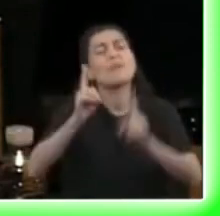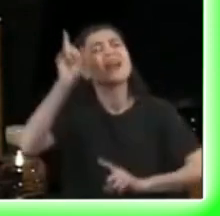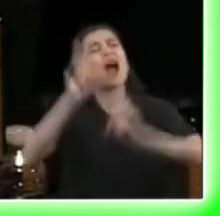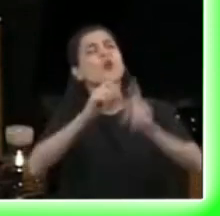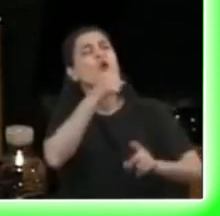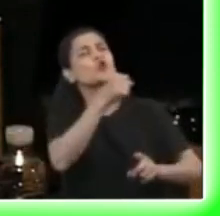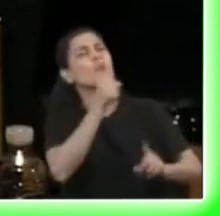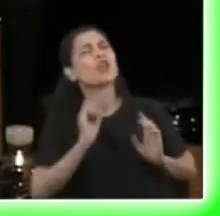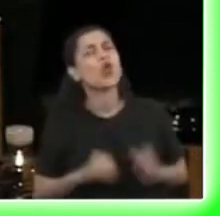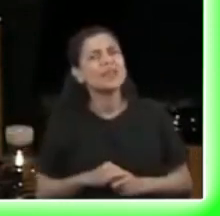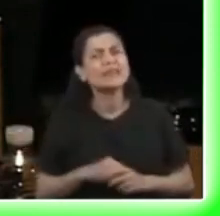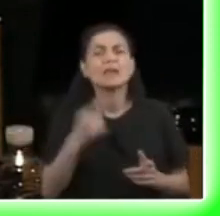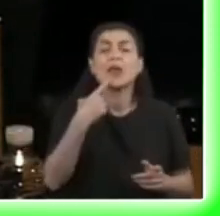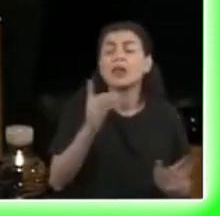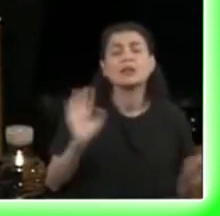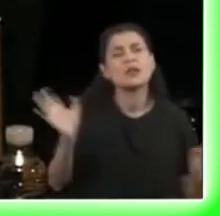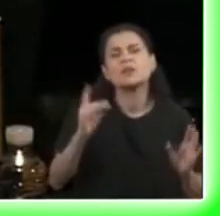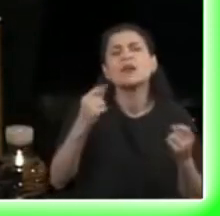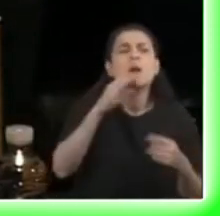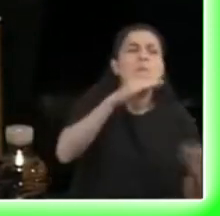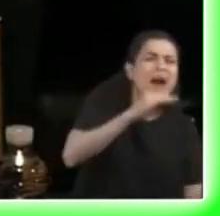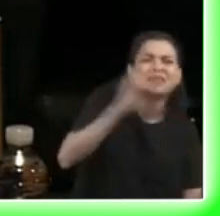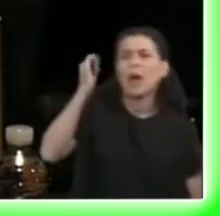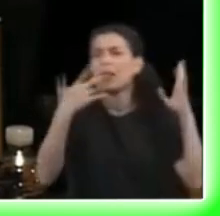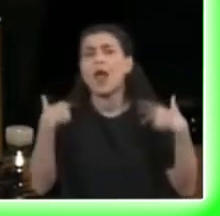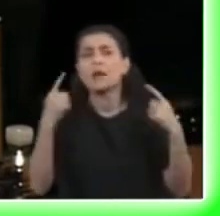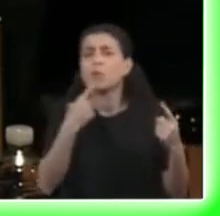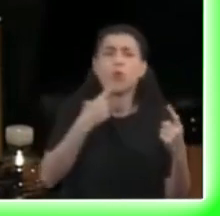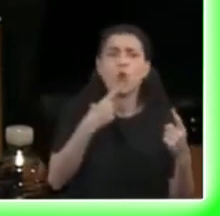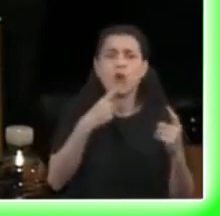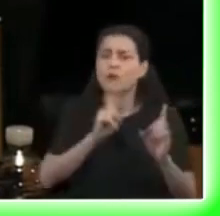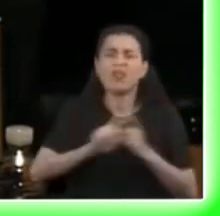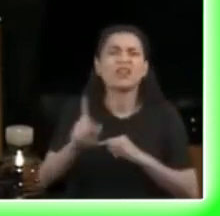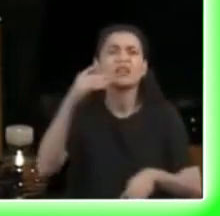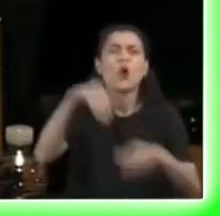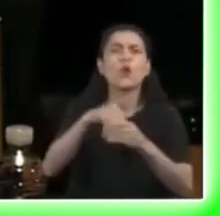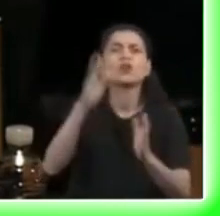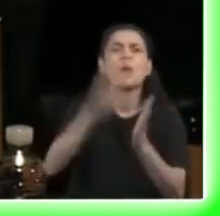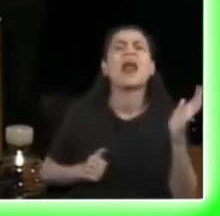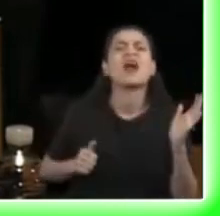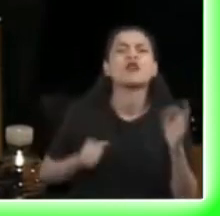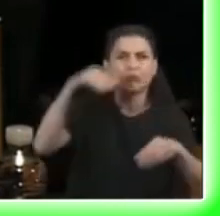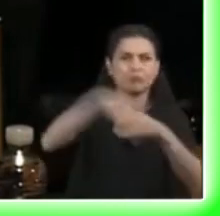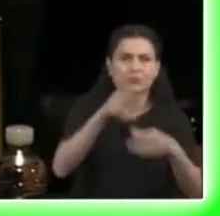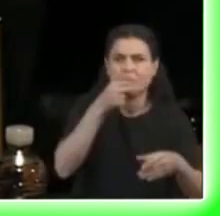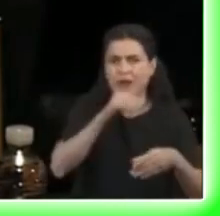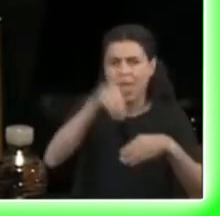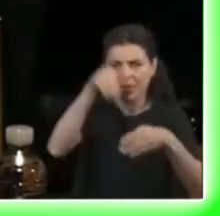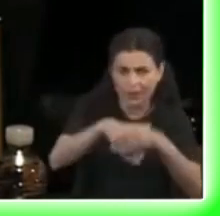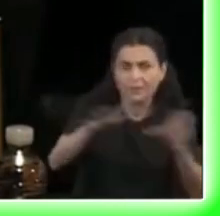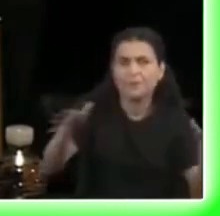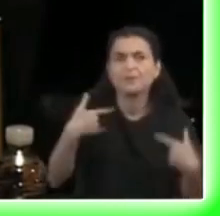llamaban a votar en blanco en el balotaje o no ir, ¿no? Que era la forma de